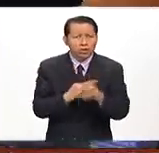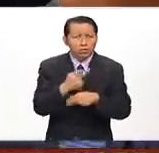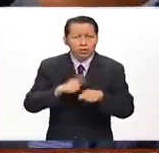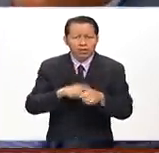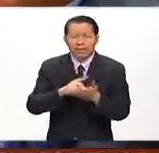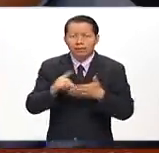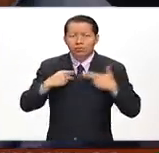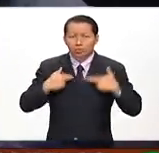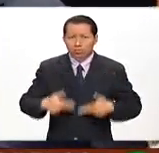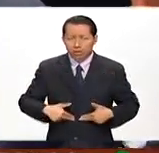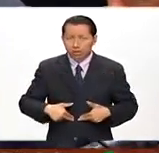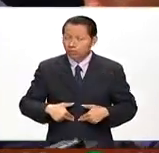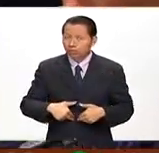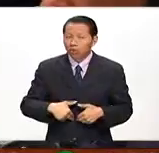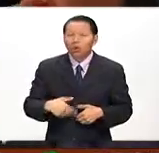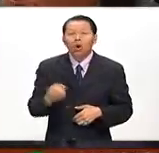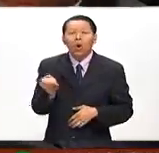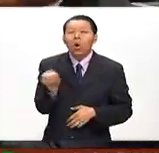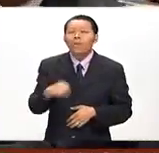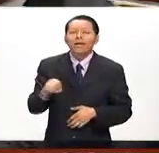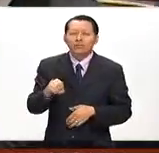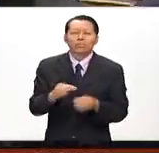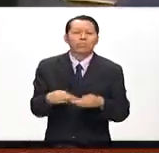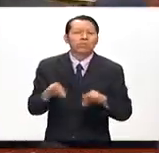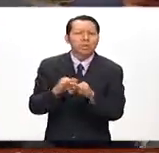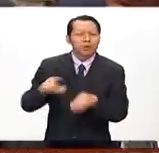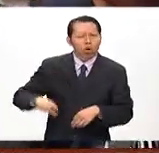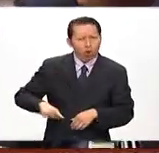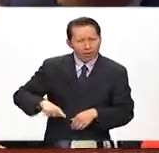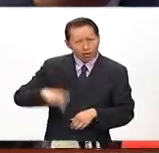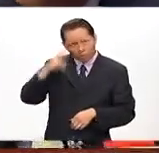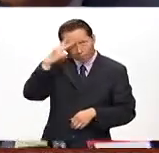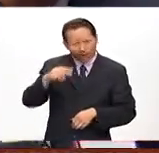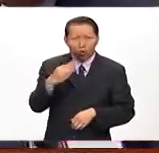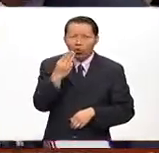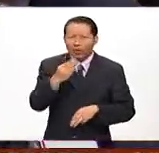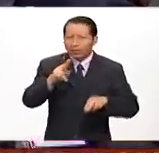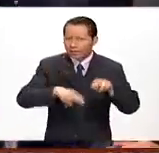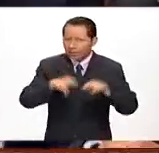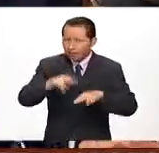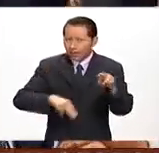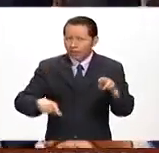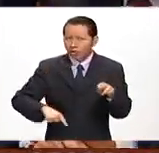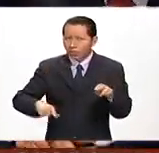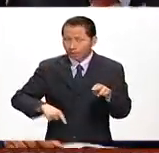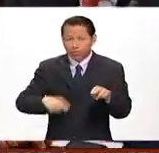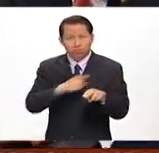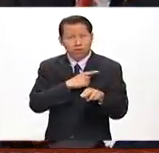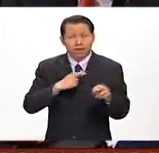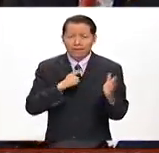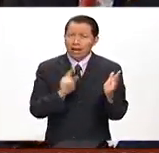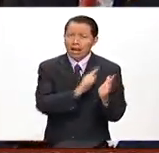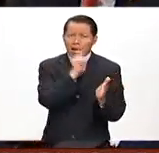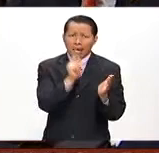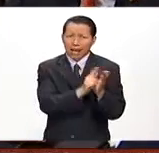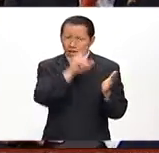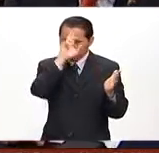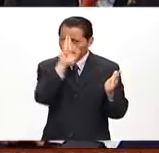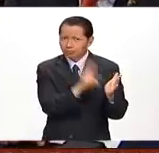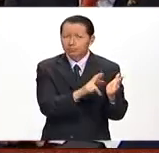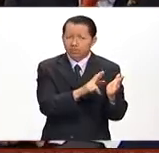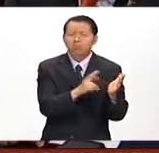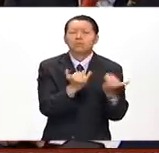Humanos. La obligación primaria del Estado mexicano en sus 3 zonas de gobierno es hacer cumplir la ley.